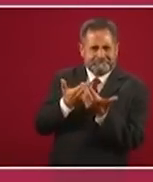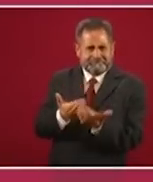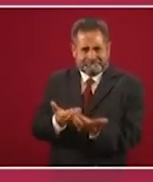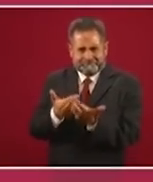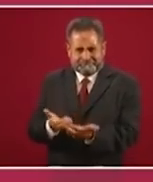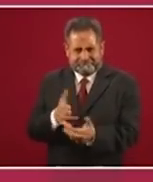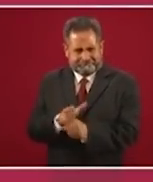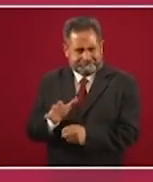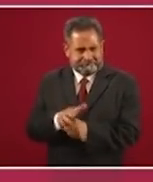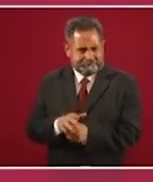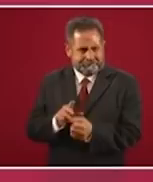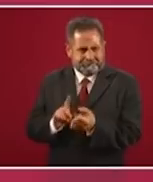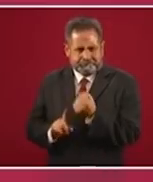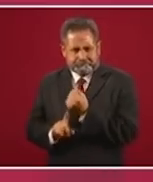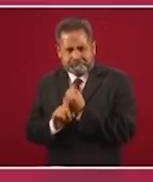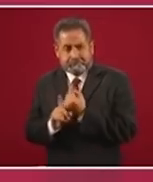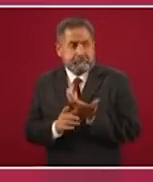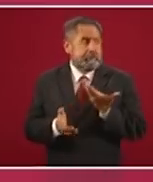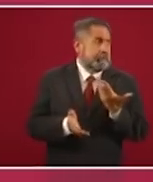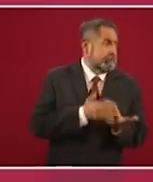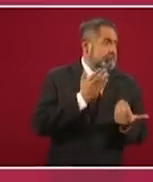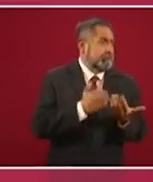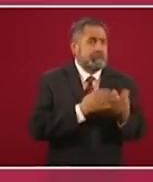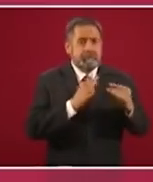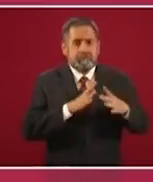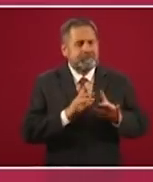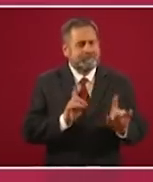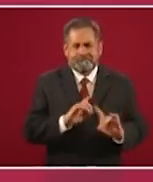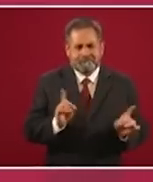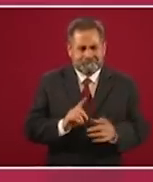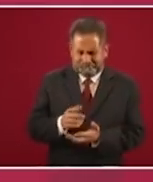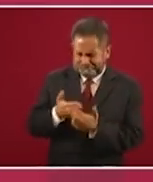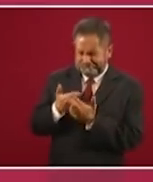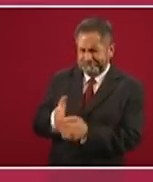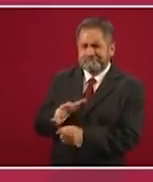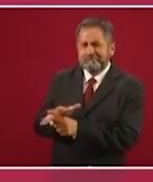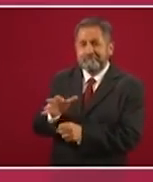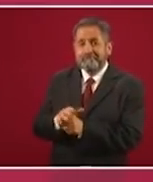El problema de México es la corrupción.